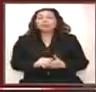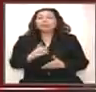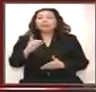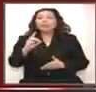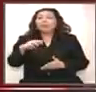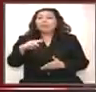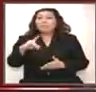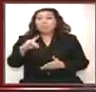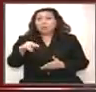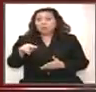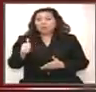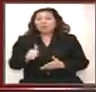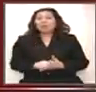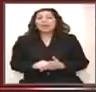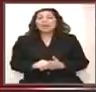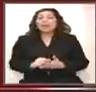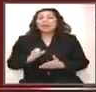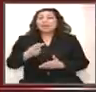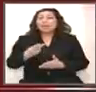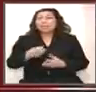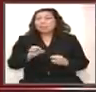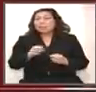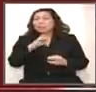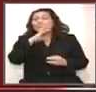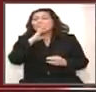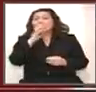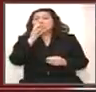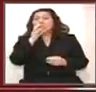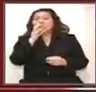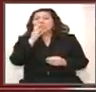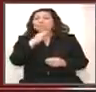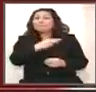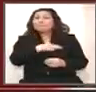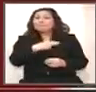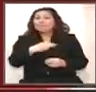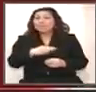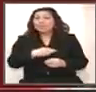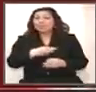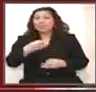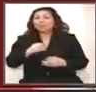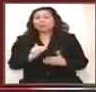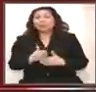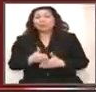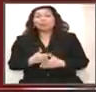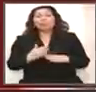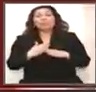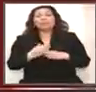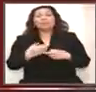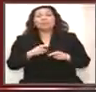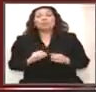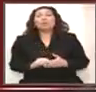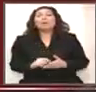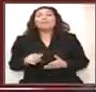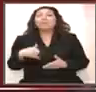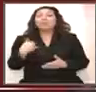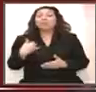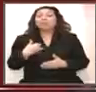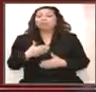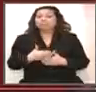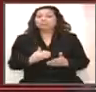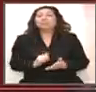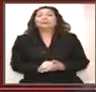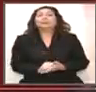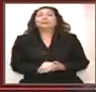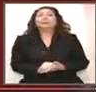DEMUNAS o del programa Yachay del Centro de Emergencia Mujer, el Ministerio de Justicia a través de su Defensa Pública para Adolescentes